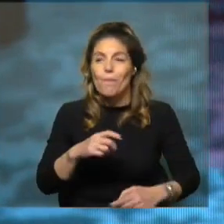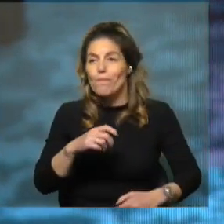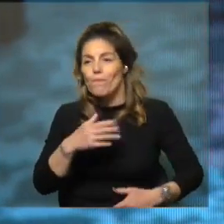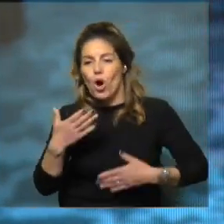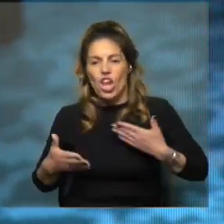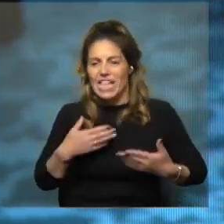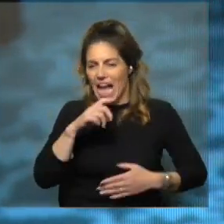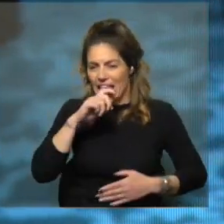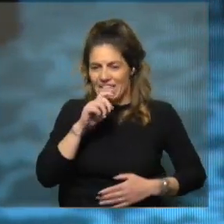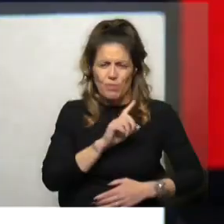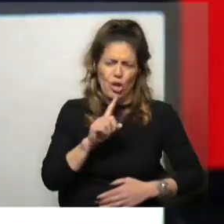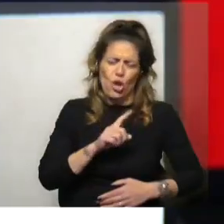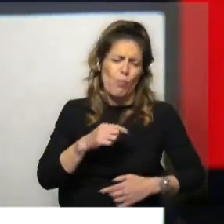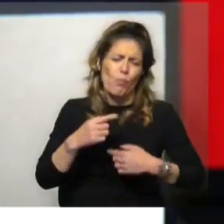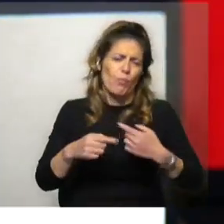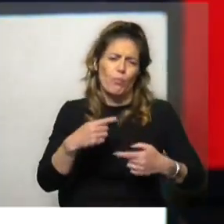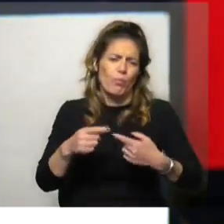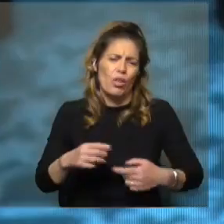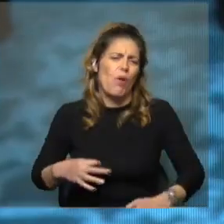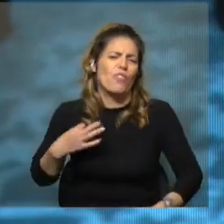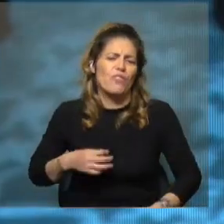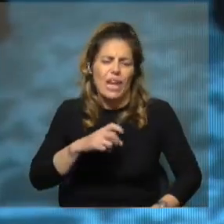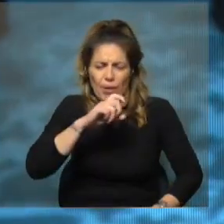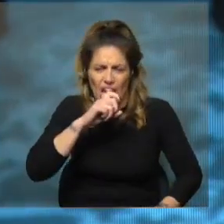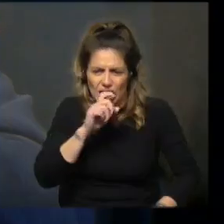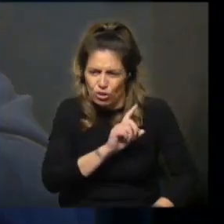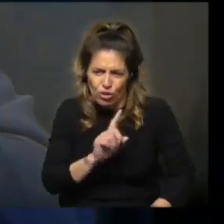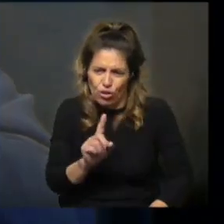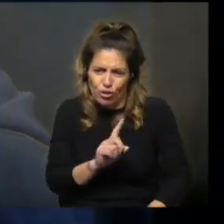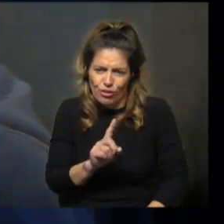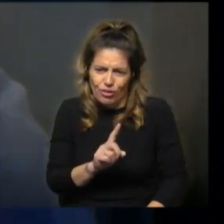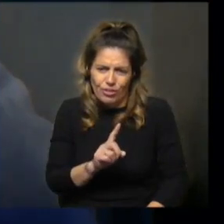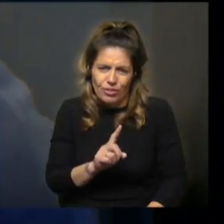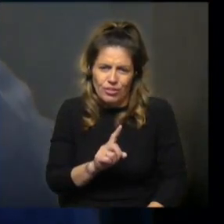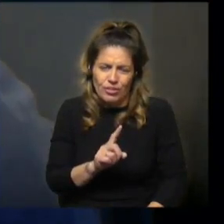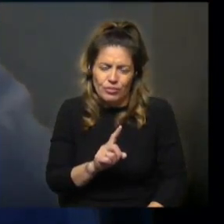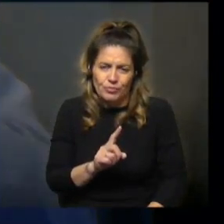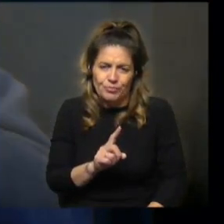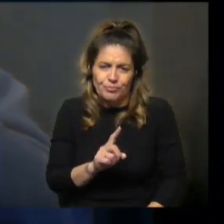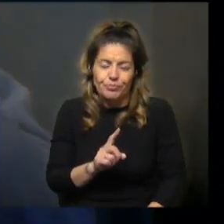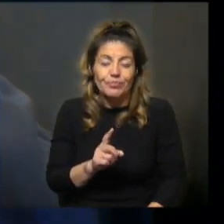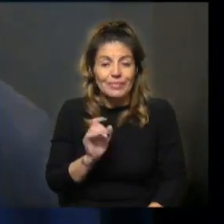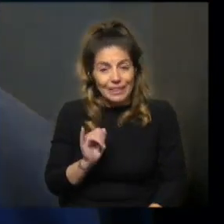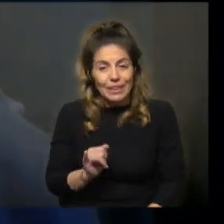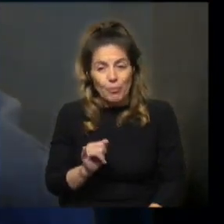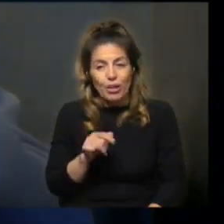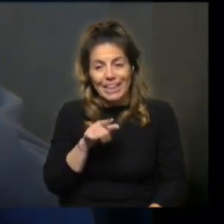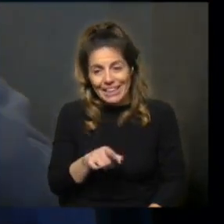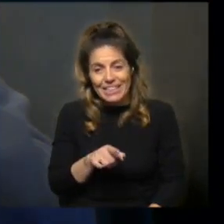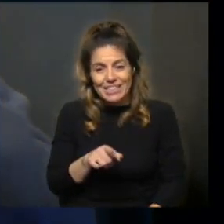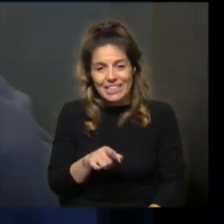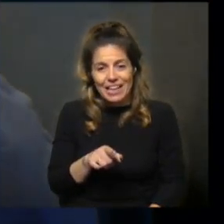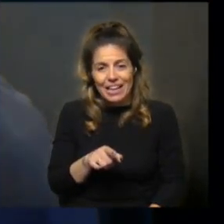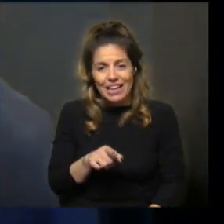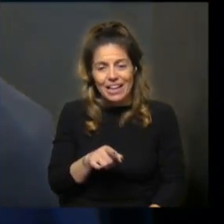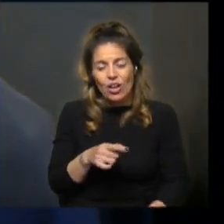indignados no podemos vivir indignados no está bien no Porque además digo en ese en esa en